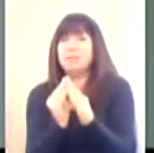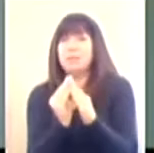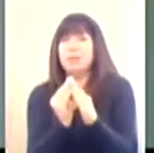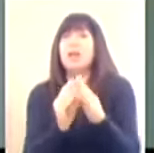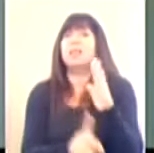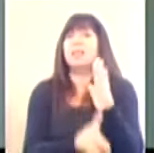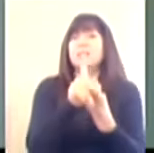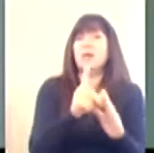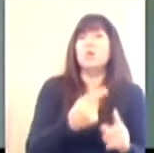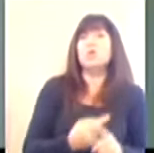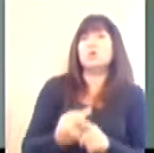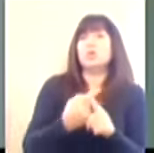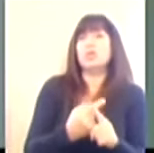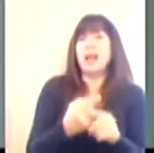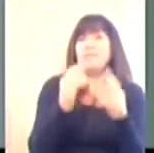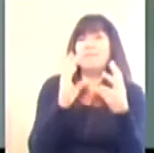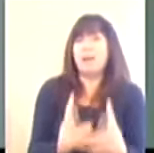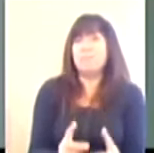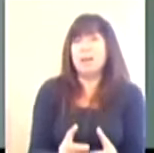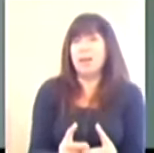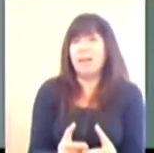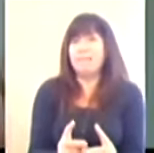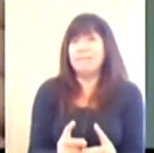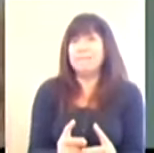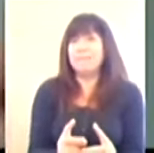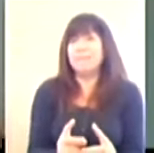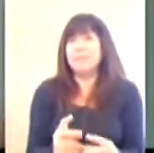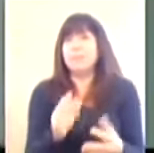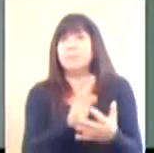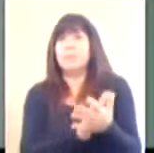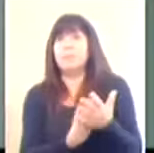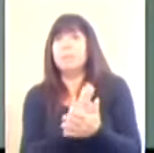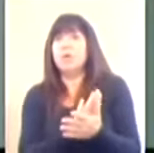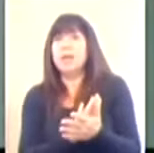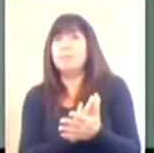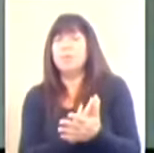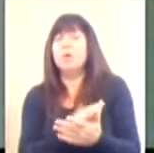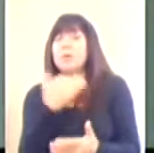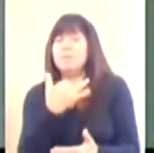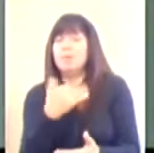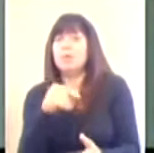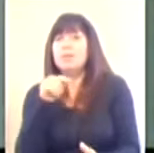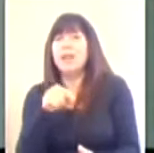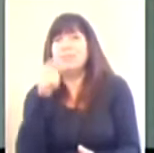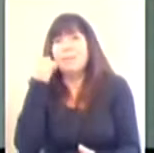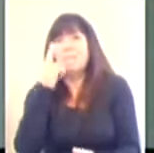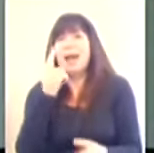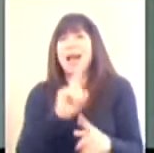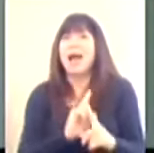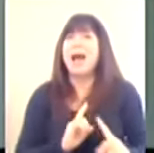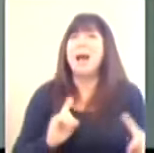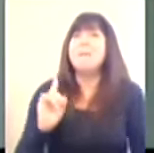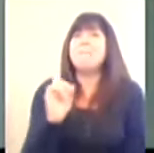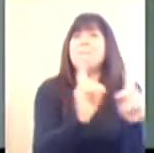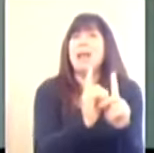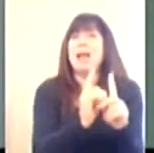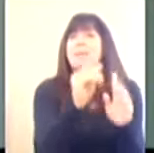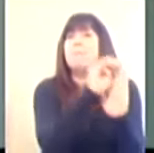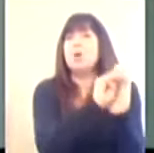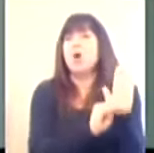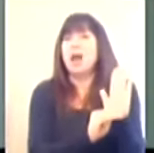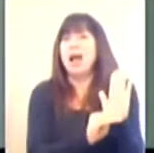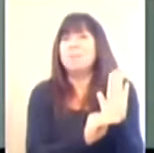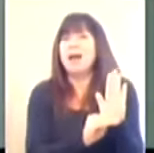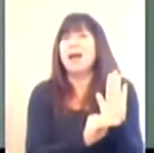desarrollo social de la familia, elementos que han, por ejemplo, sido fundamentales para poder ampliar programas como el